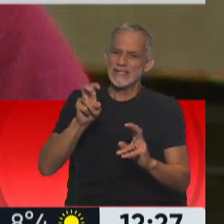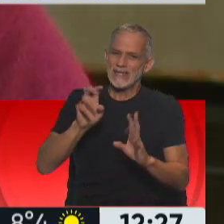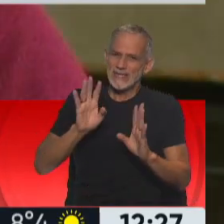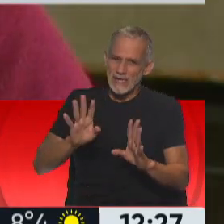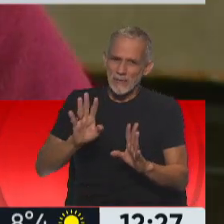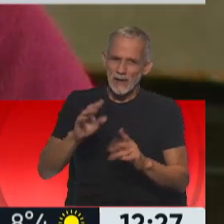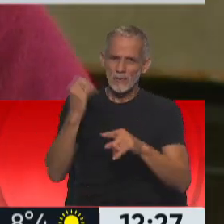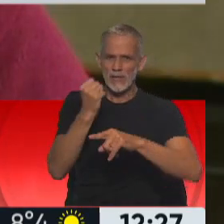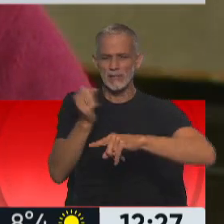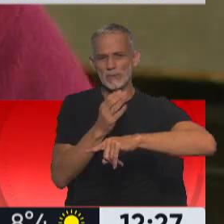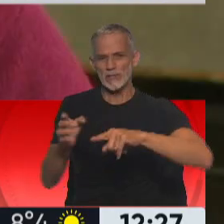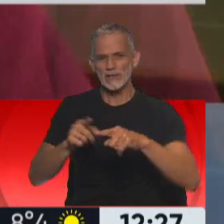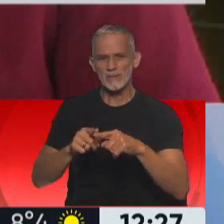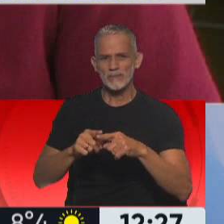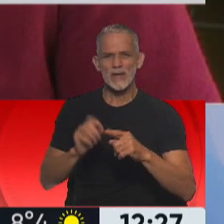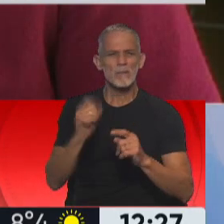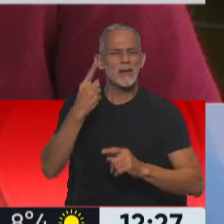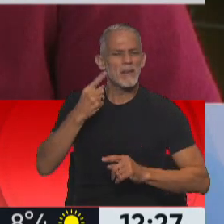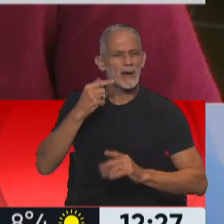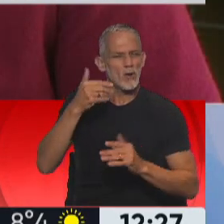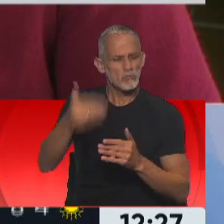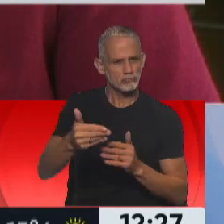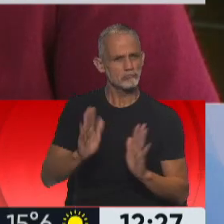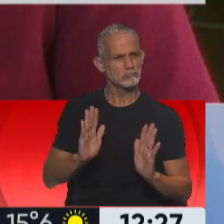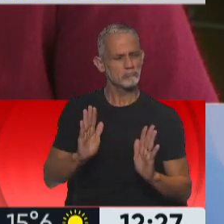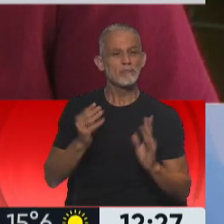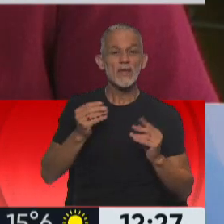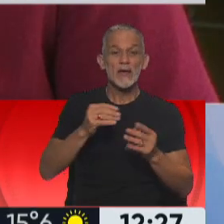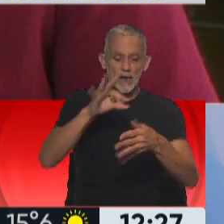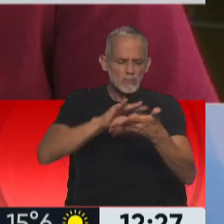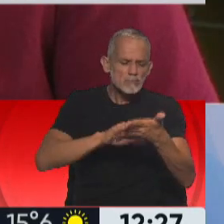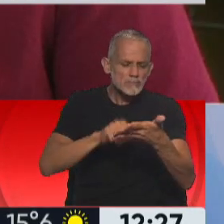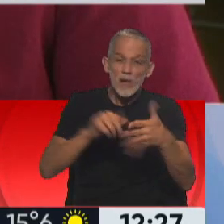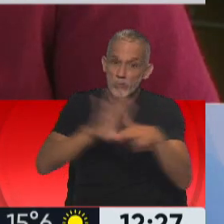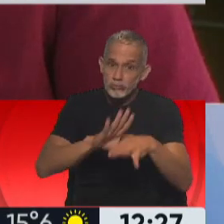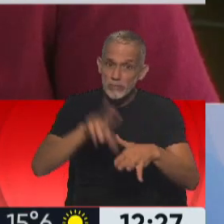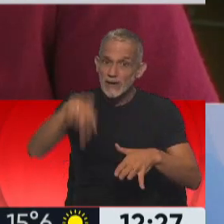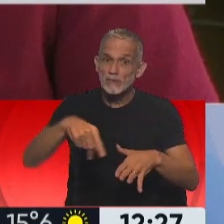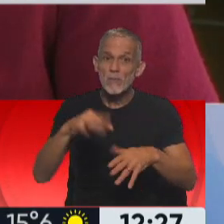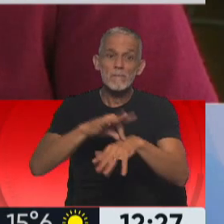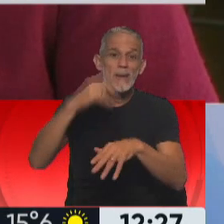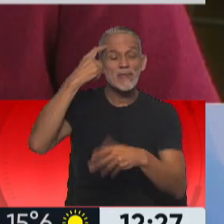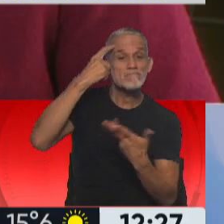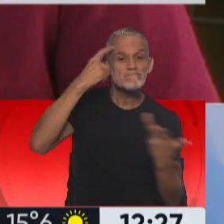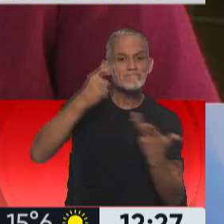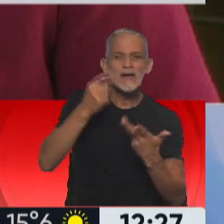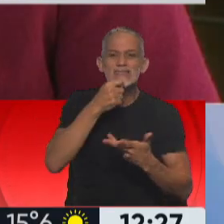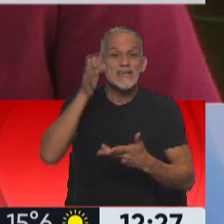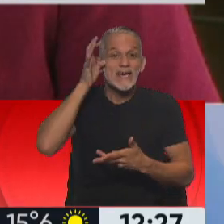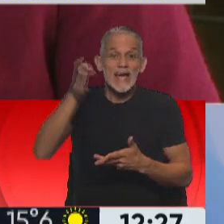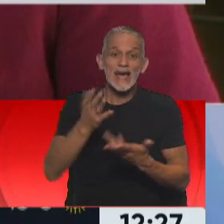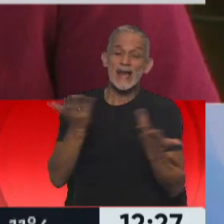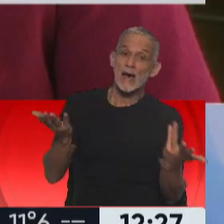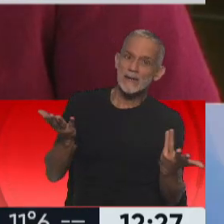muy importante. El primer paso es que el diagnóstico sea certero. Claro. Si es una patología de gravedad, la